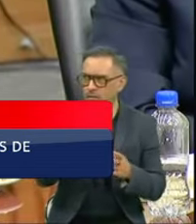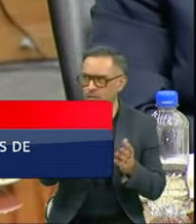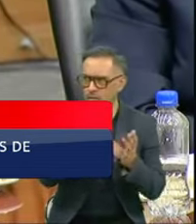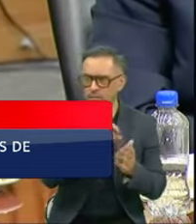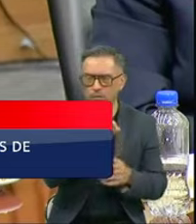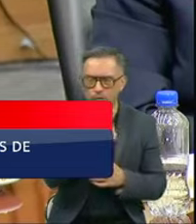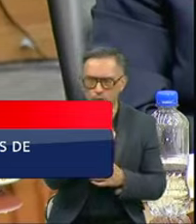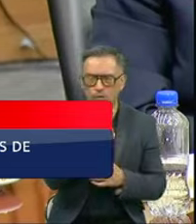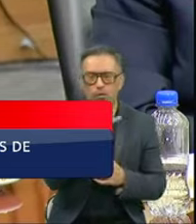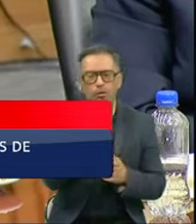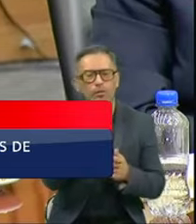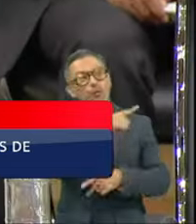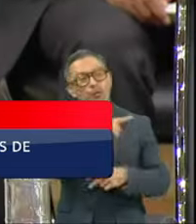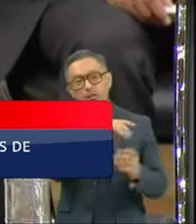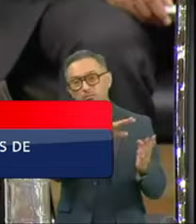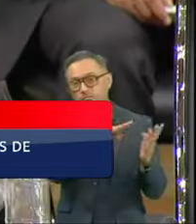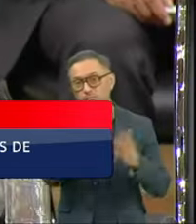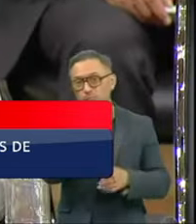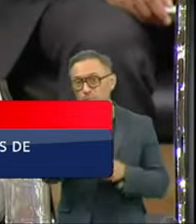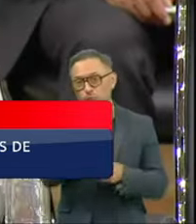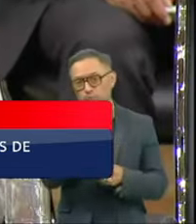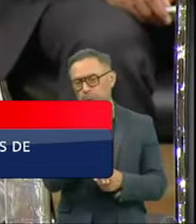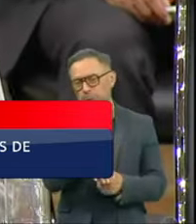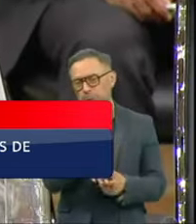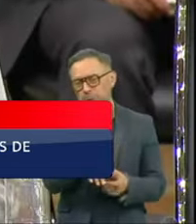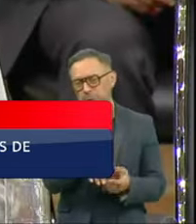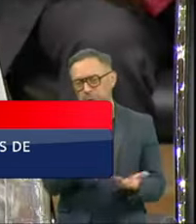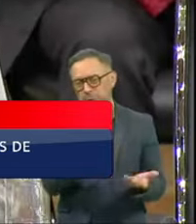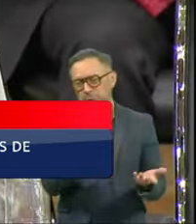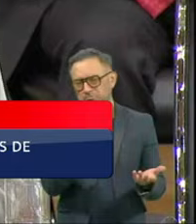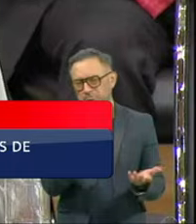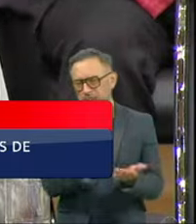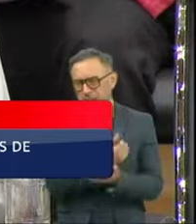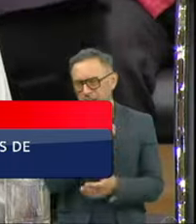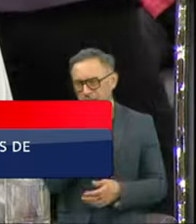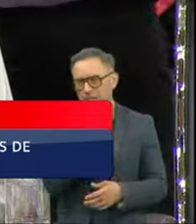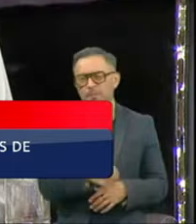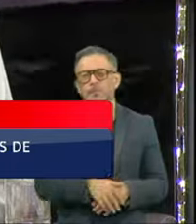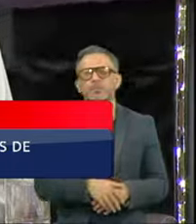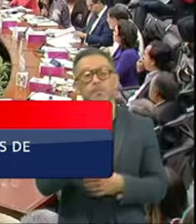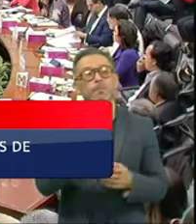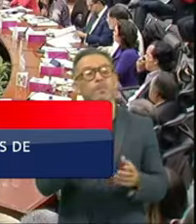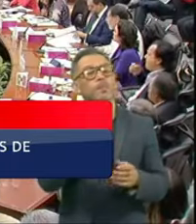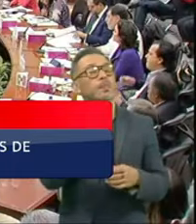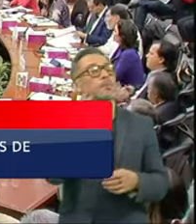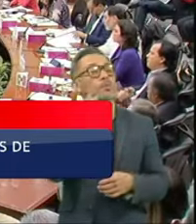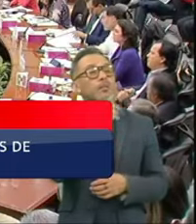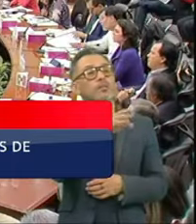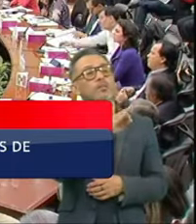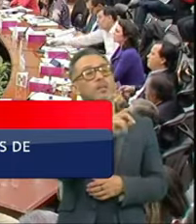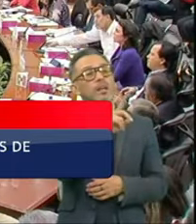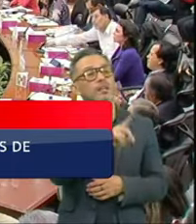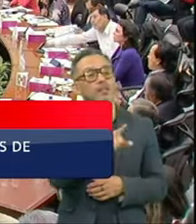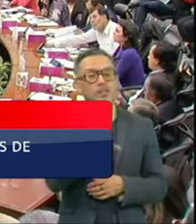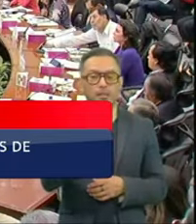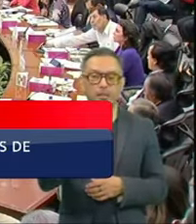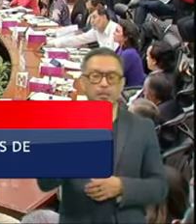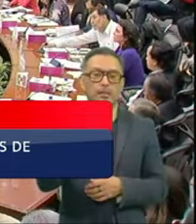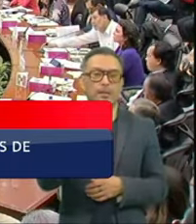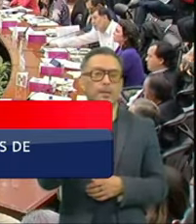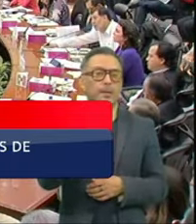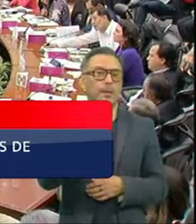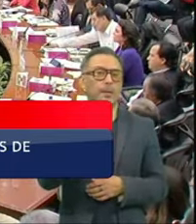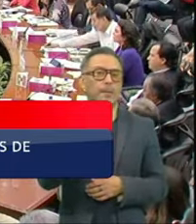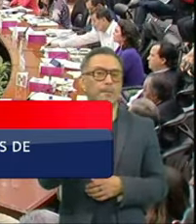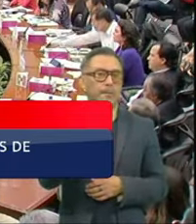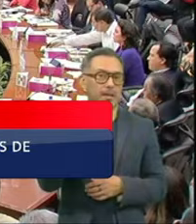de oposición, a Francisco Daniel Barreda, de MC, que se manifieste y que sea consecuente. Y ya